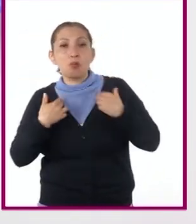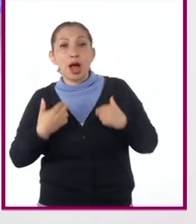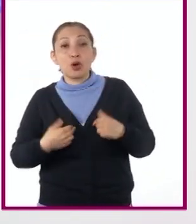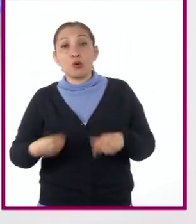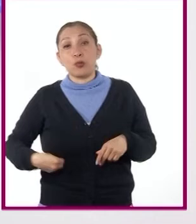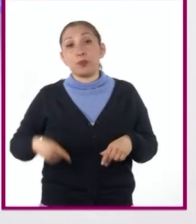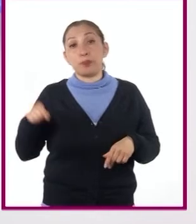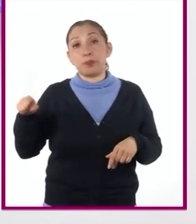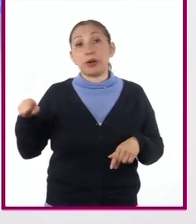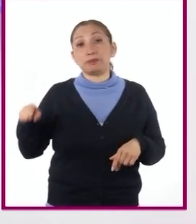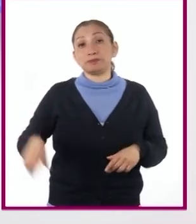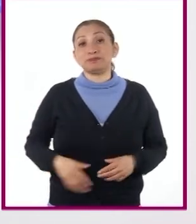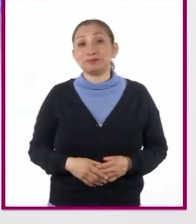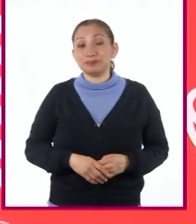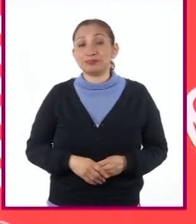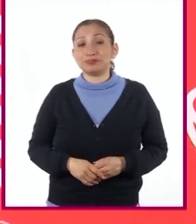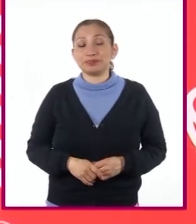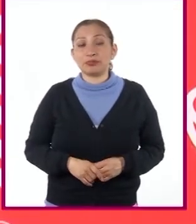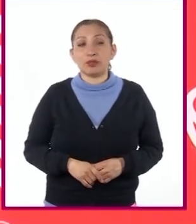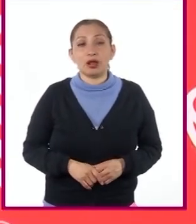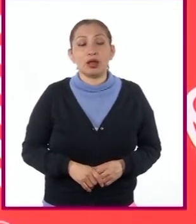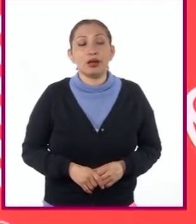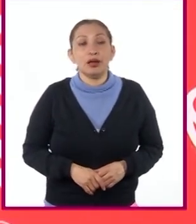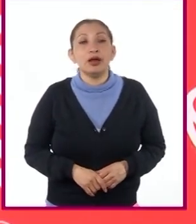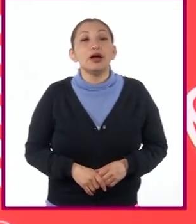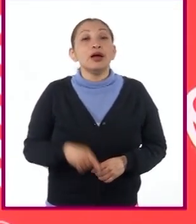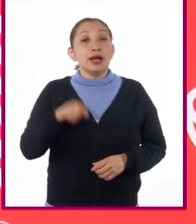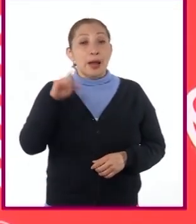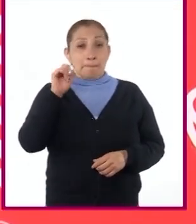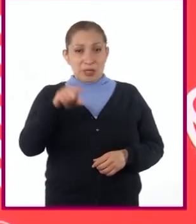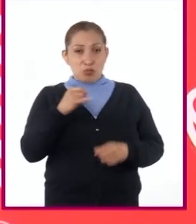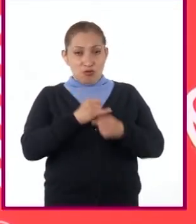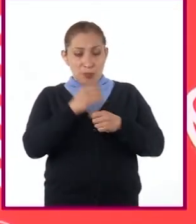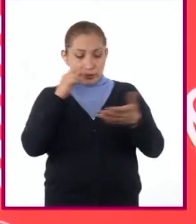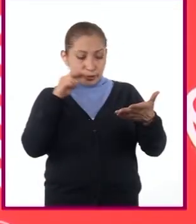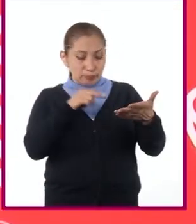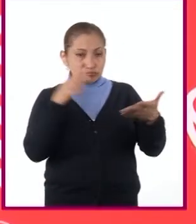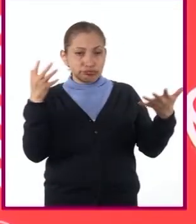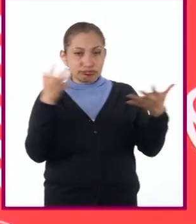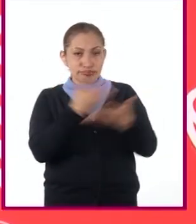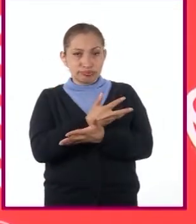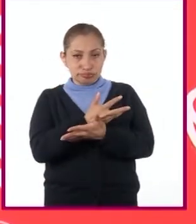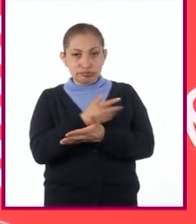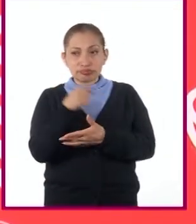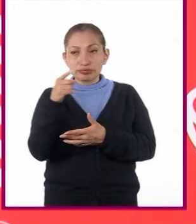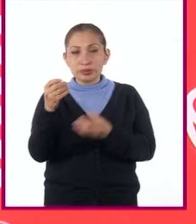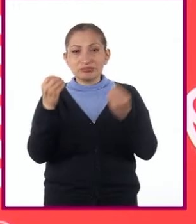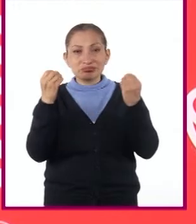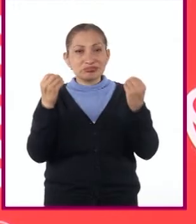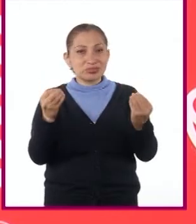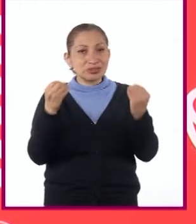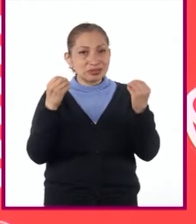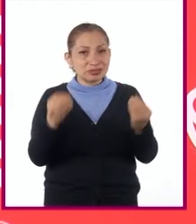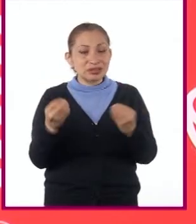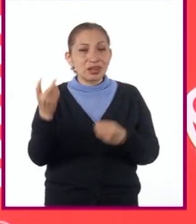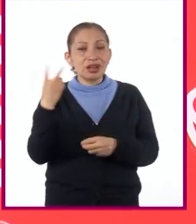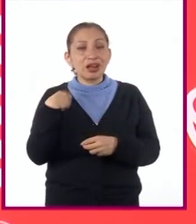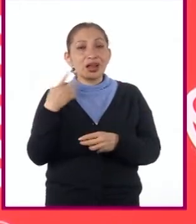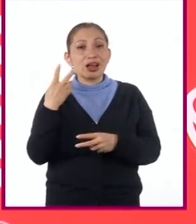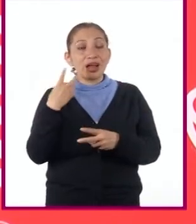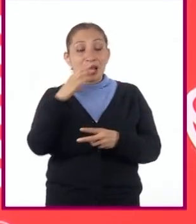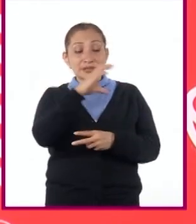a escala global. De acuerdo con esta información, las grandes cantidades de emisión